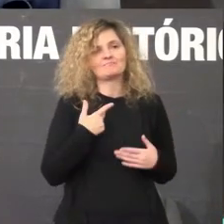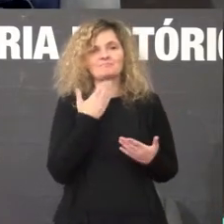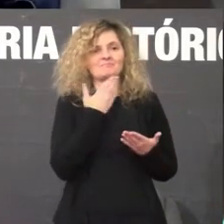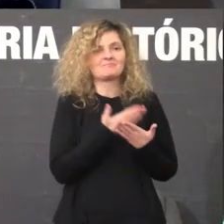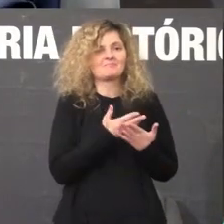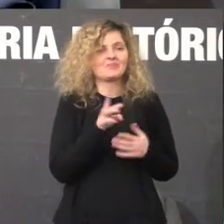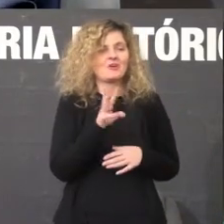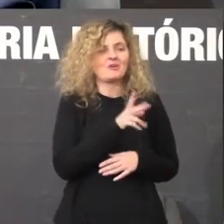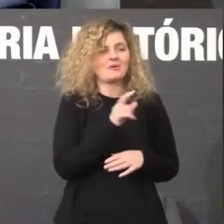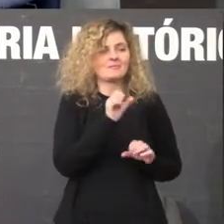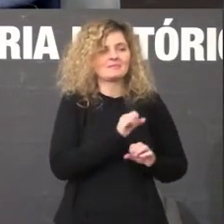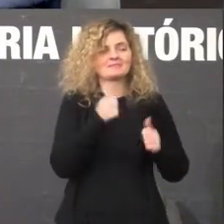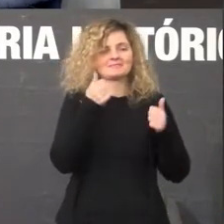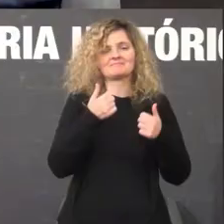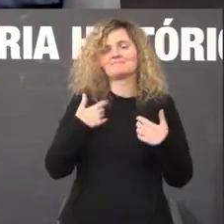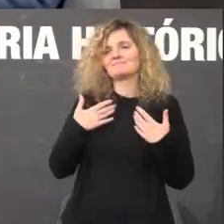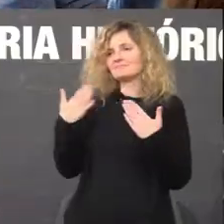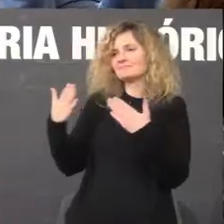máis. Muchas gracias.